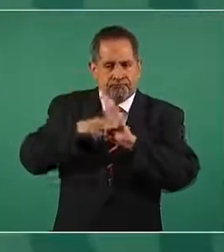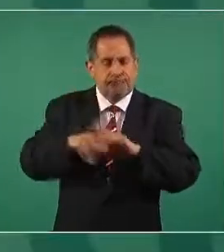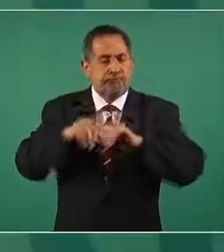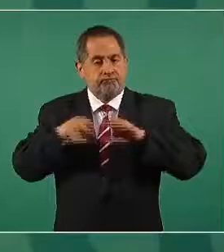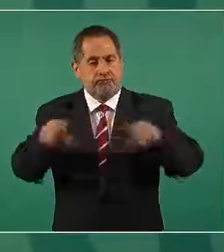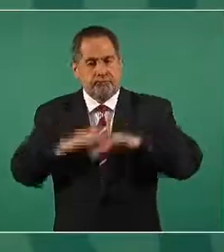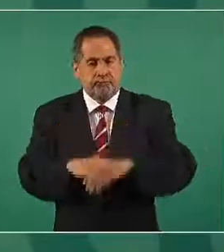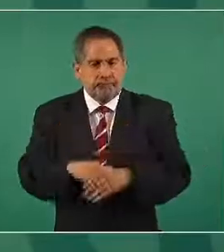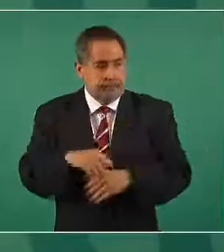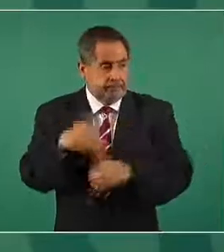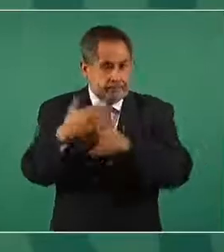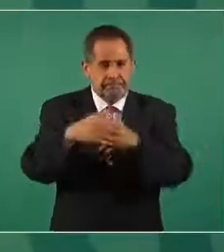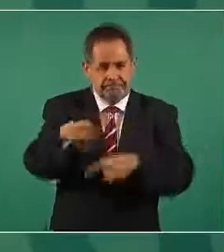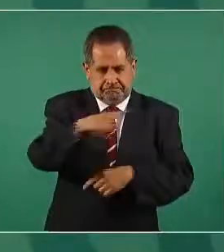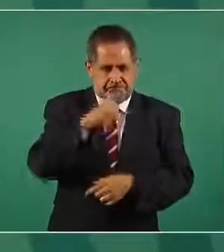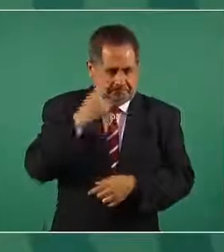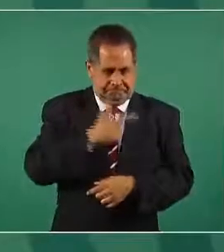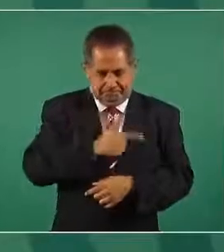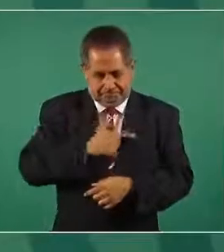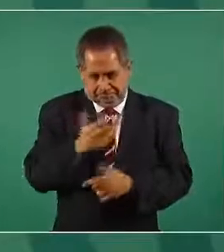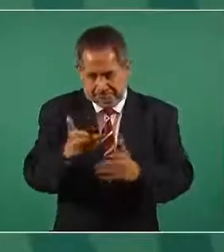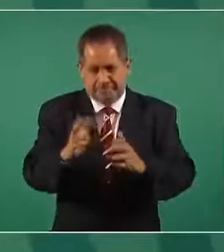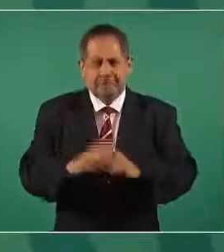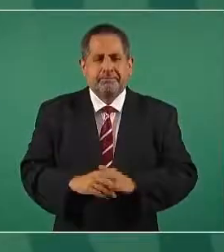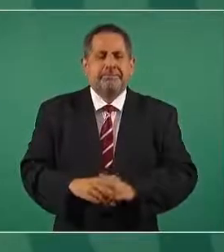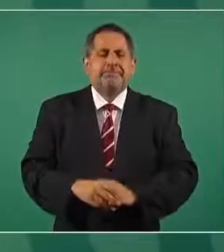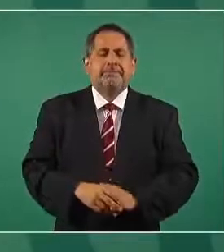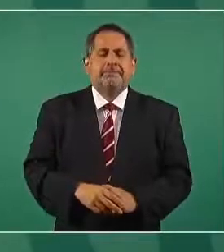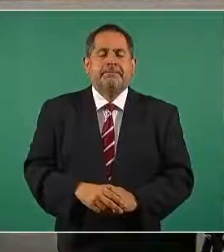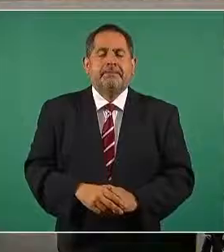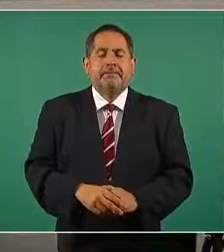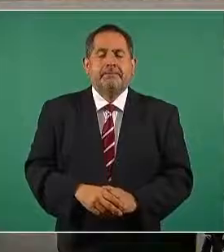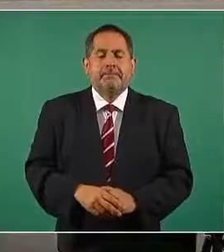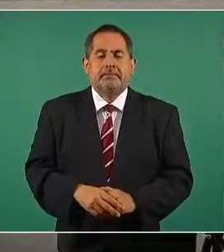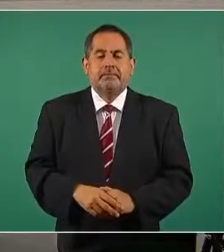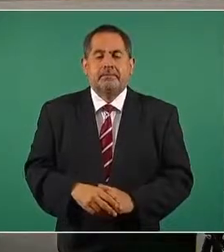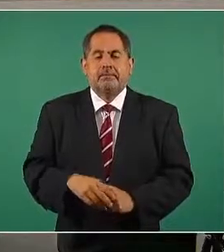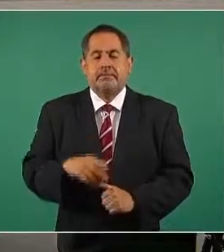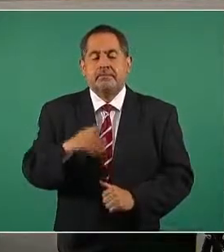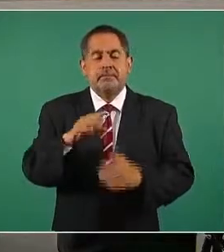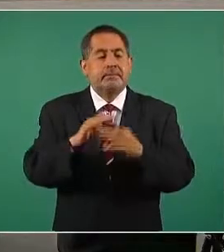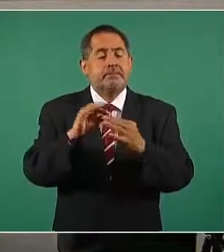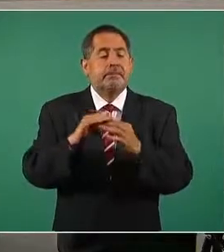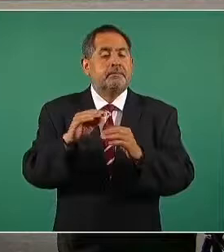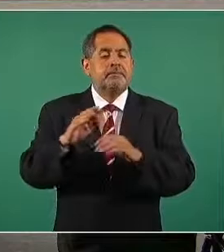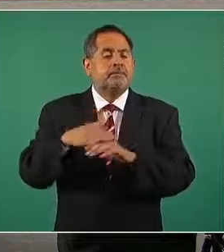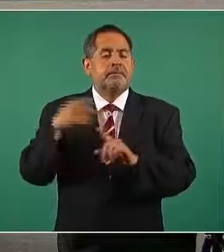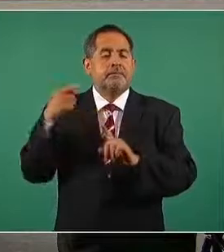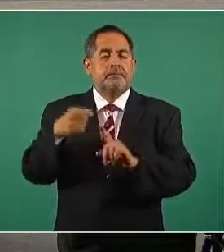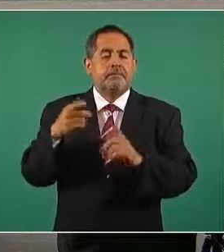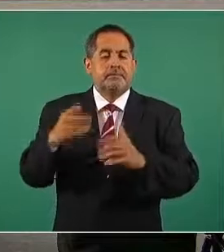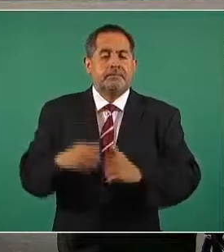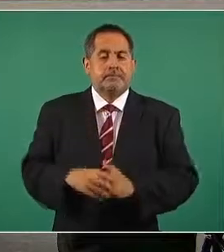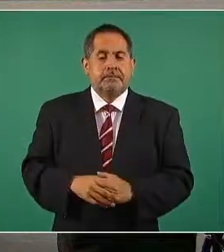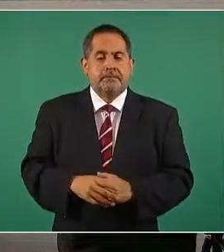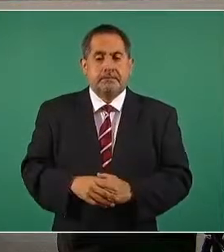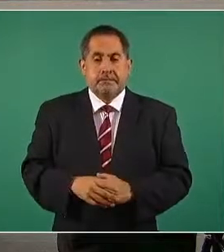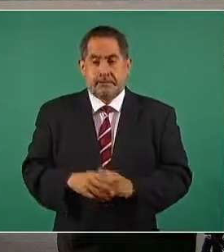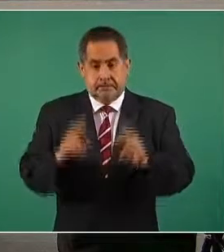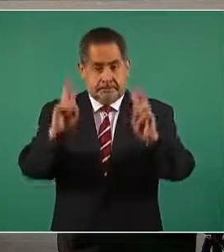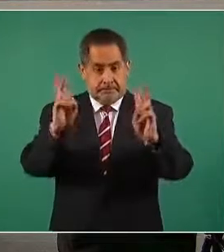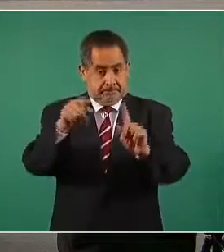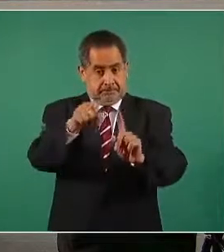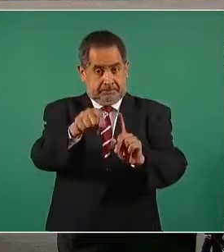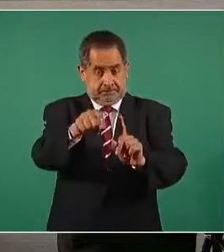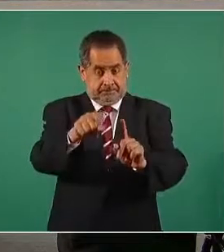y les van a gustar los mensajes. Presidente, cuando habla de... Es que en el tema que